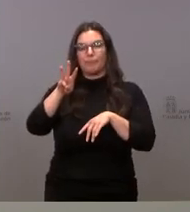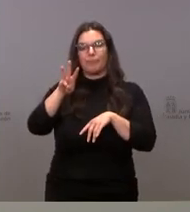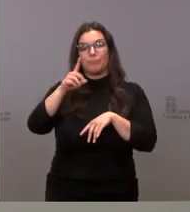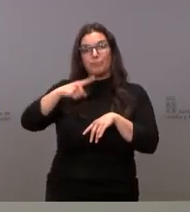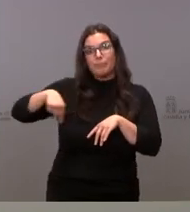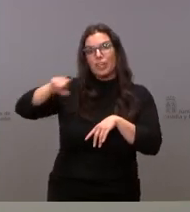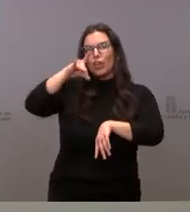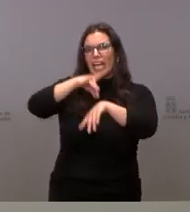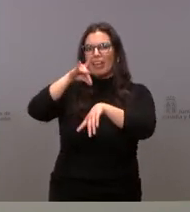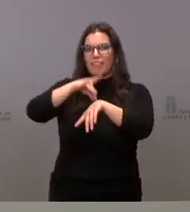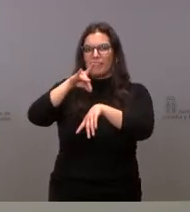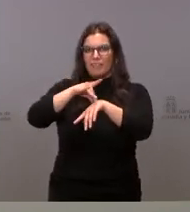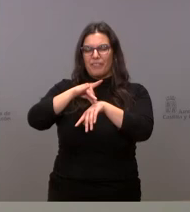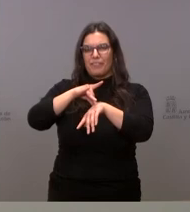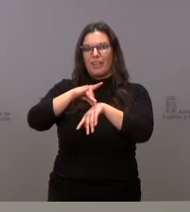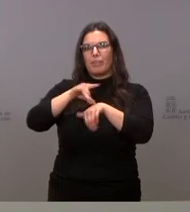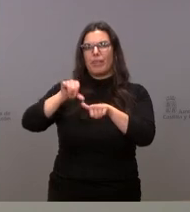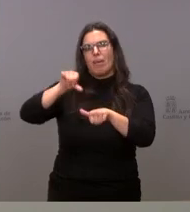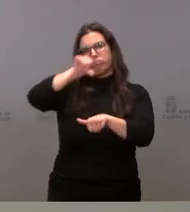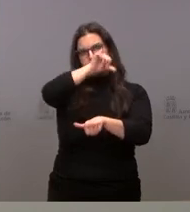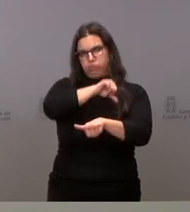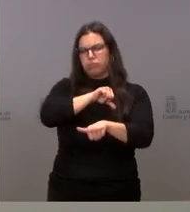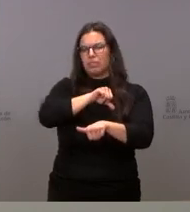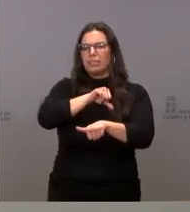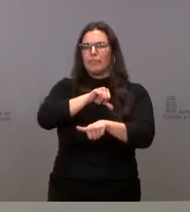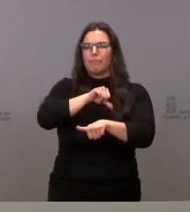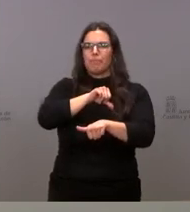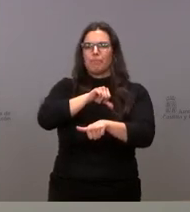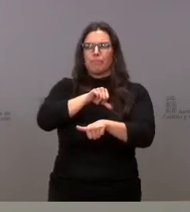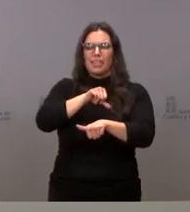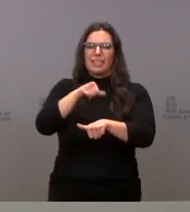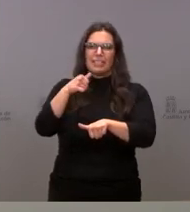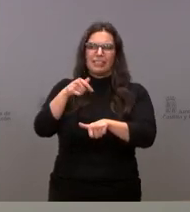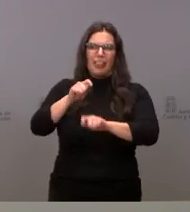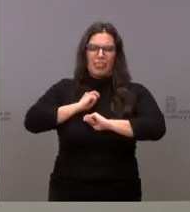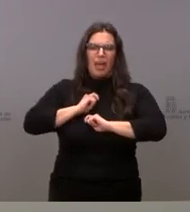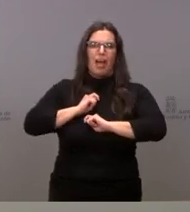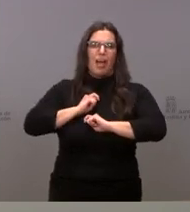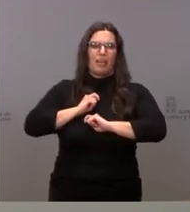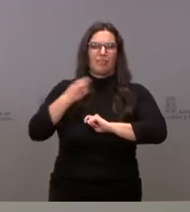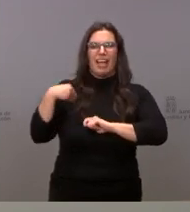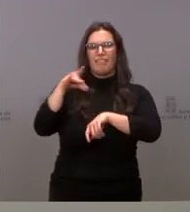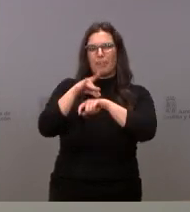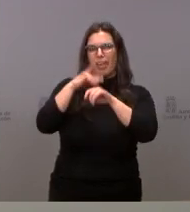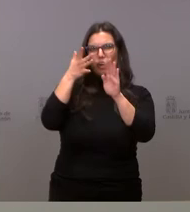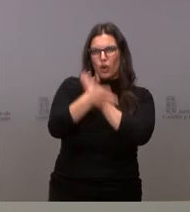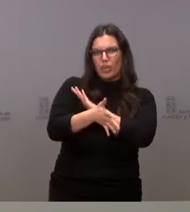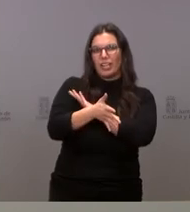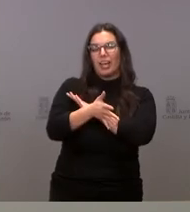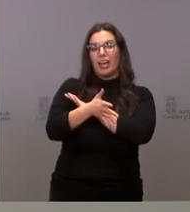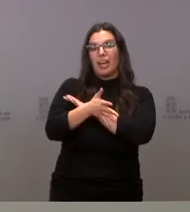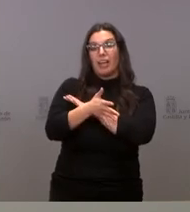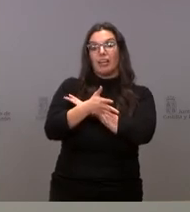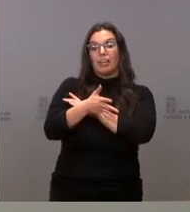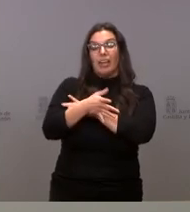enfermedades con comorbilidades importantes es decir son procesos crónicos que se han realizado por como